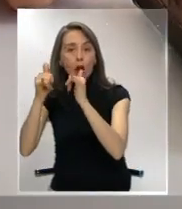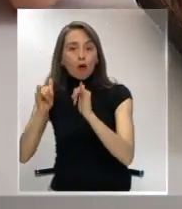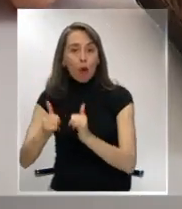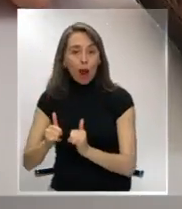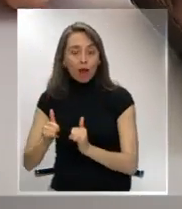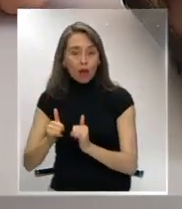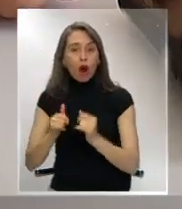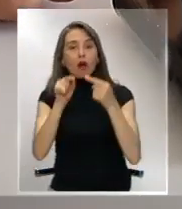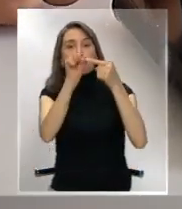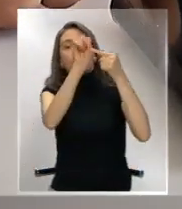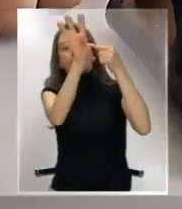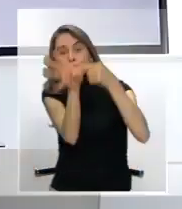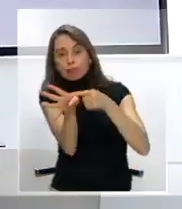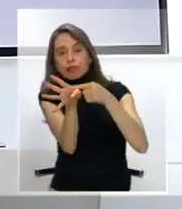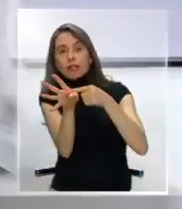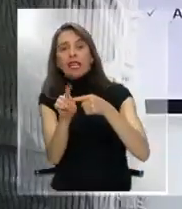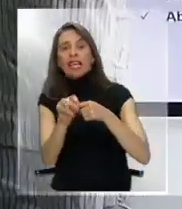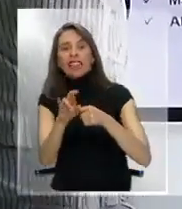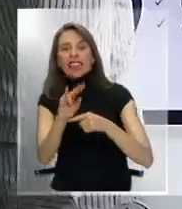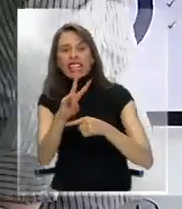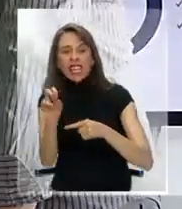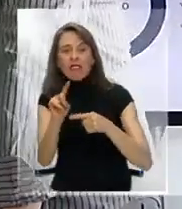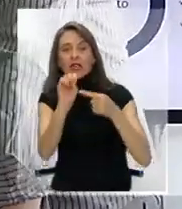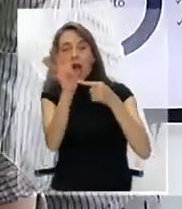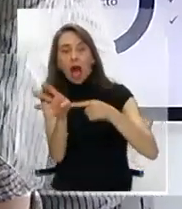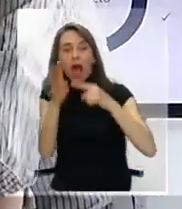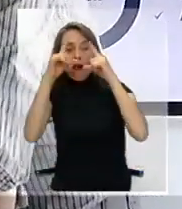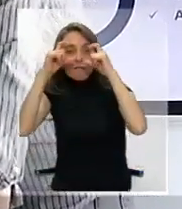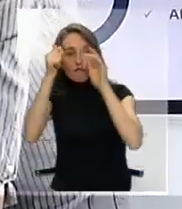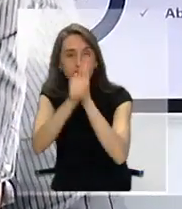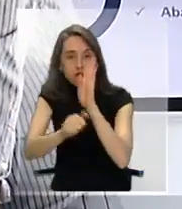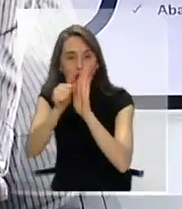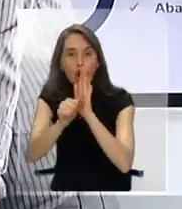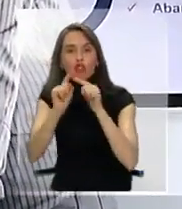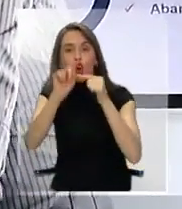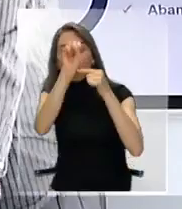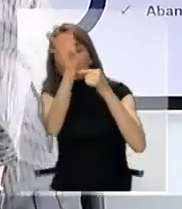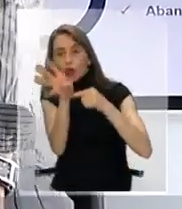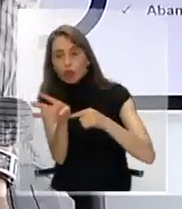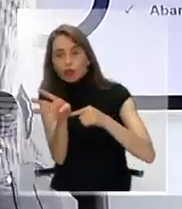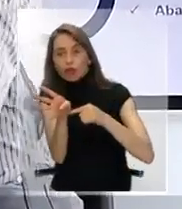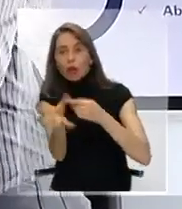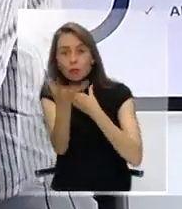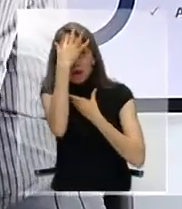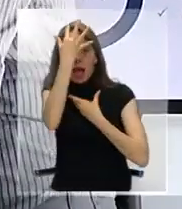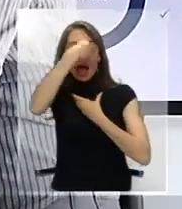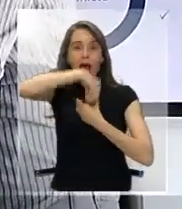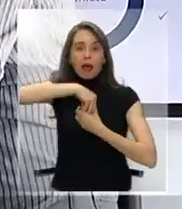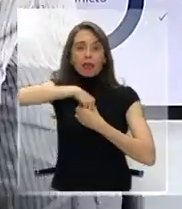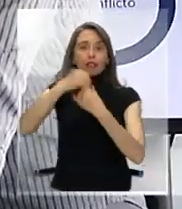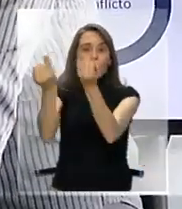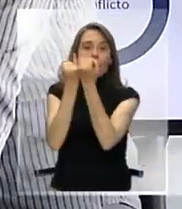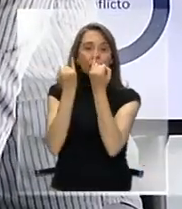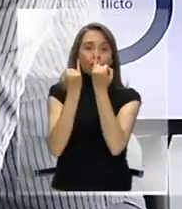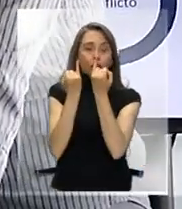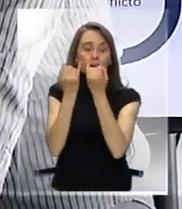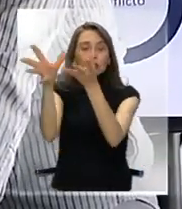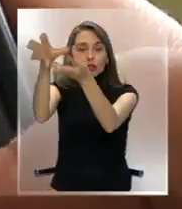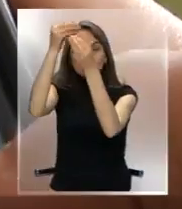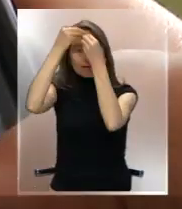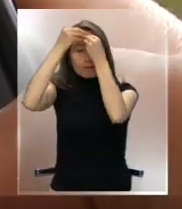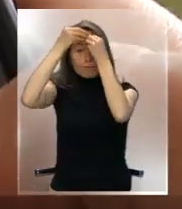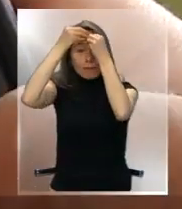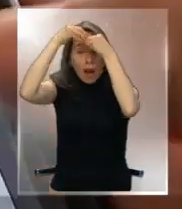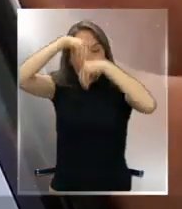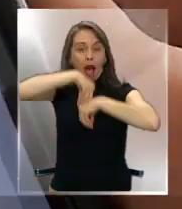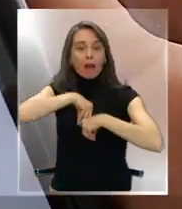vez, puede contener trivias, fotos u otras acciones que permiten internalizar información o metas propuestas por la